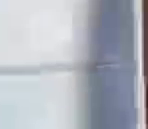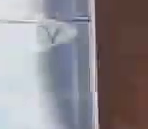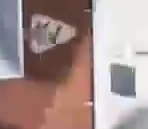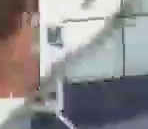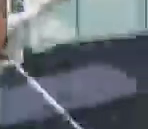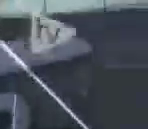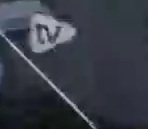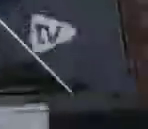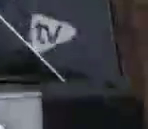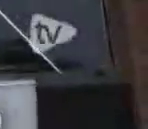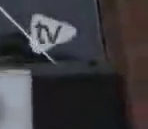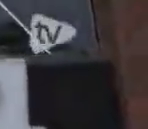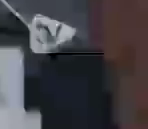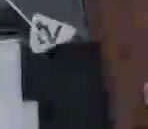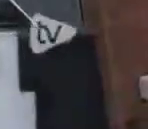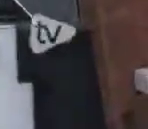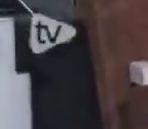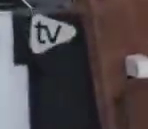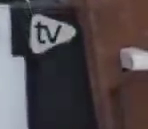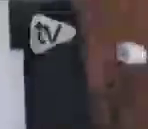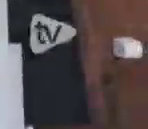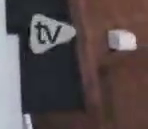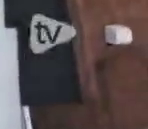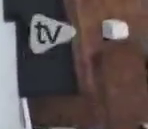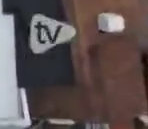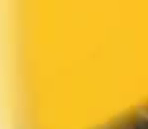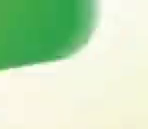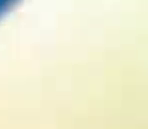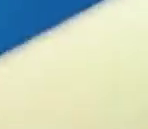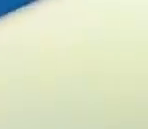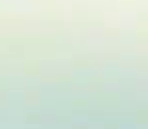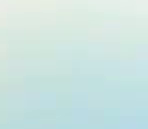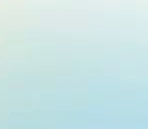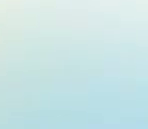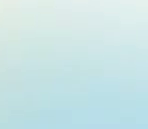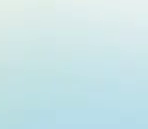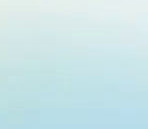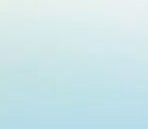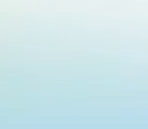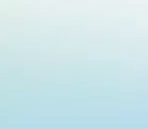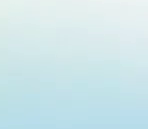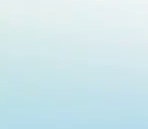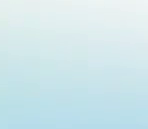sábado en Quito 4012, a las 8:30 de la noche, por Ecuador TV.